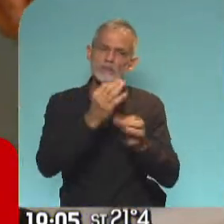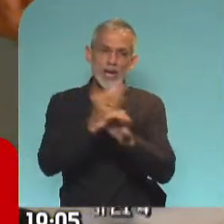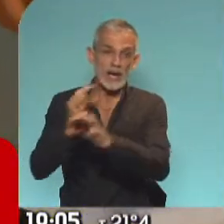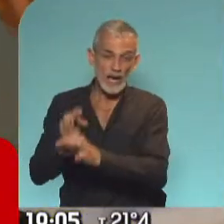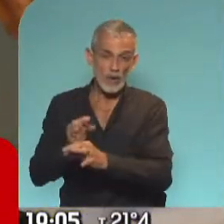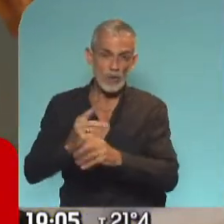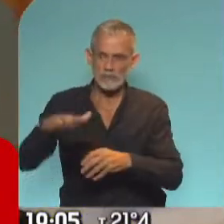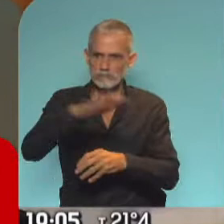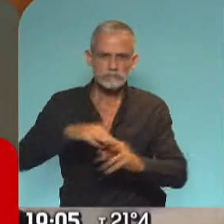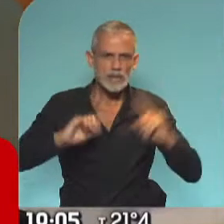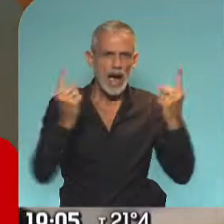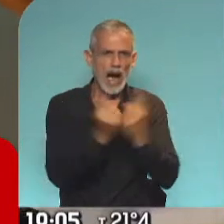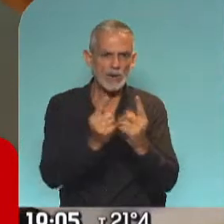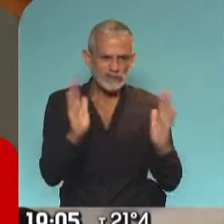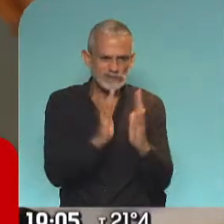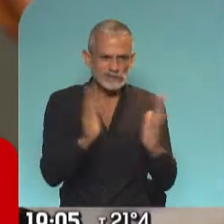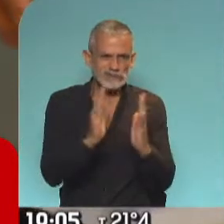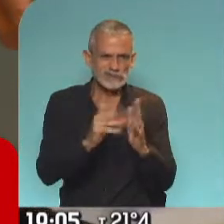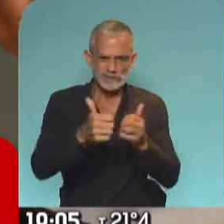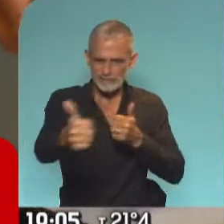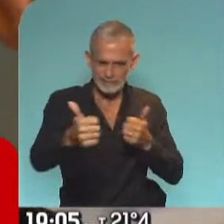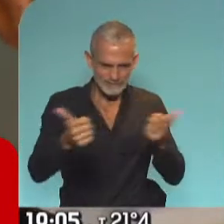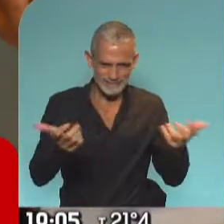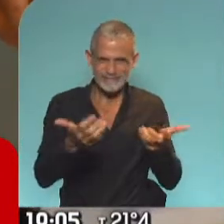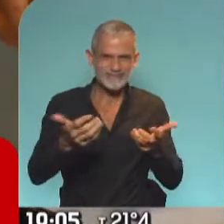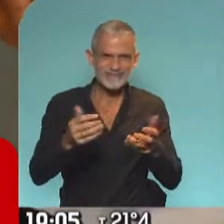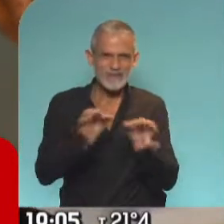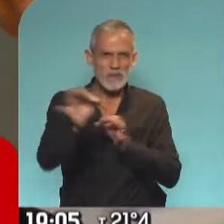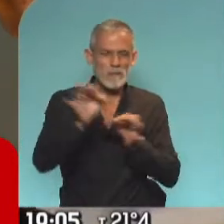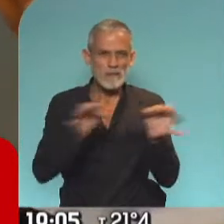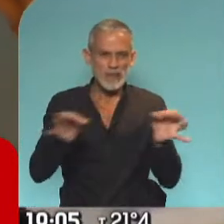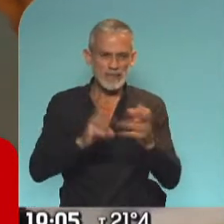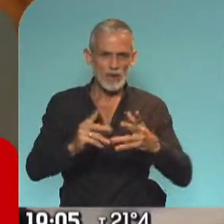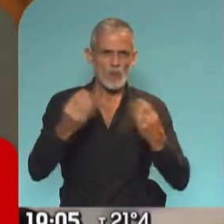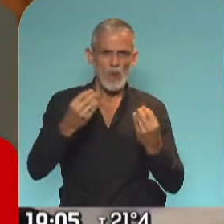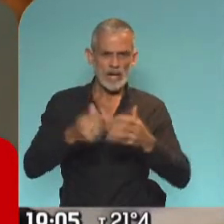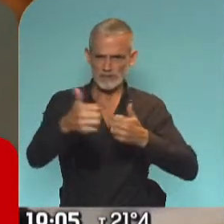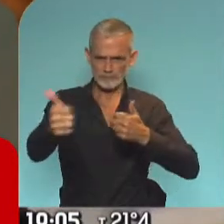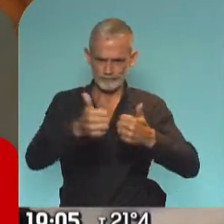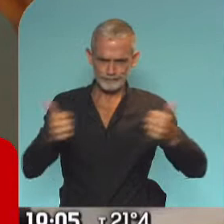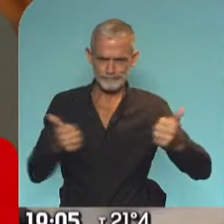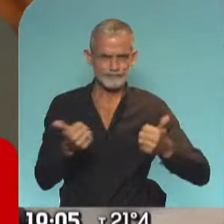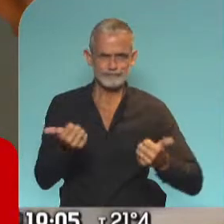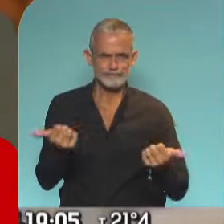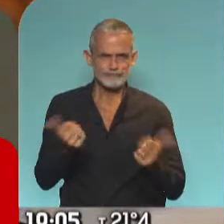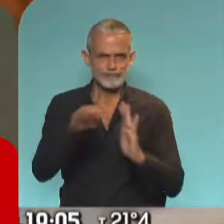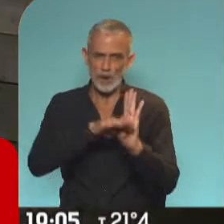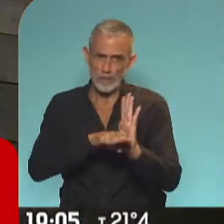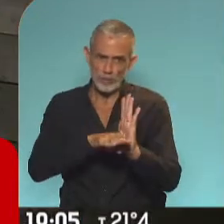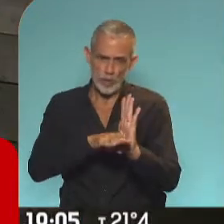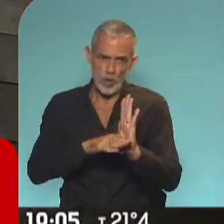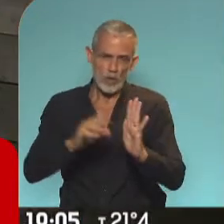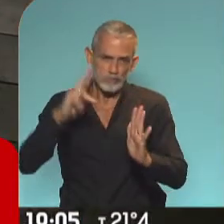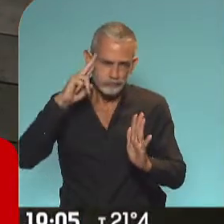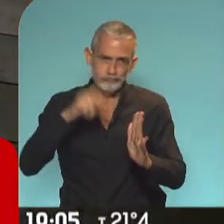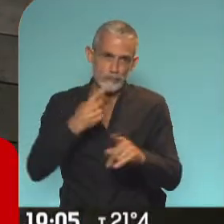los espacios de las aulas no tienen la distancia suficiente como para que se mantenga el distanciamiento social que plantean los propios protocolos, no